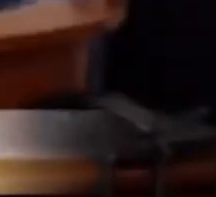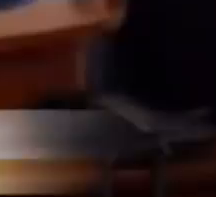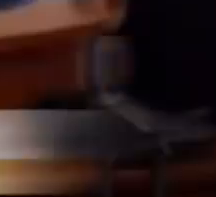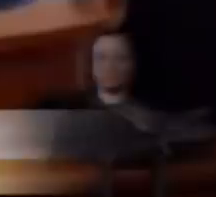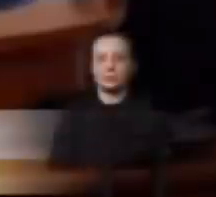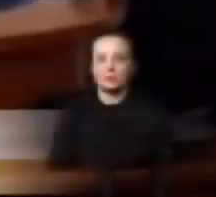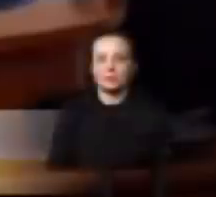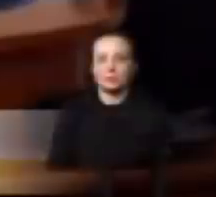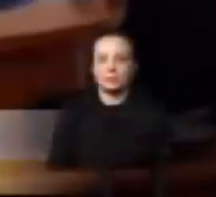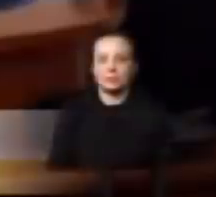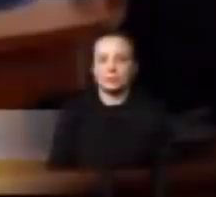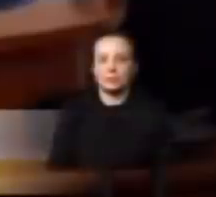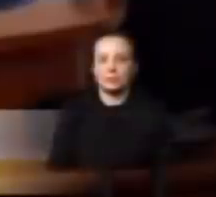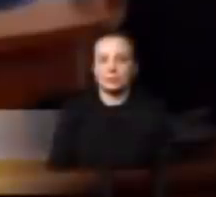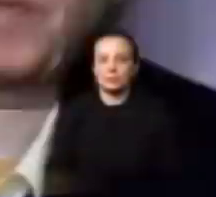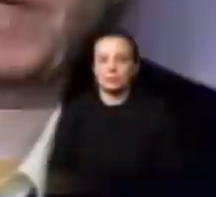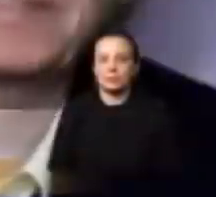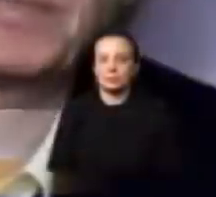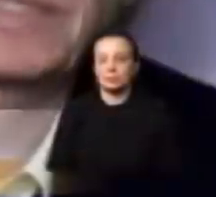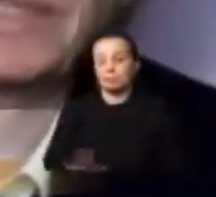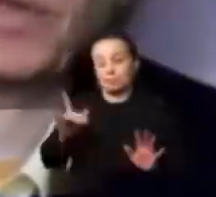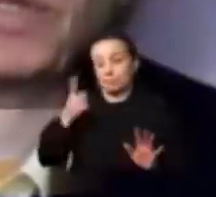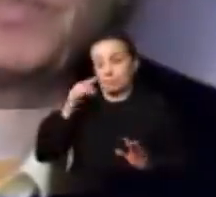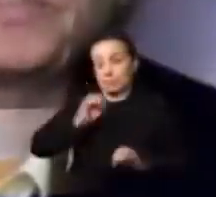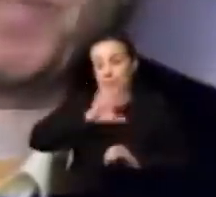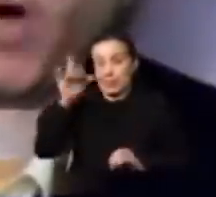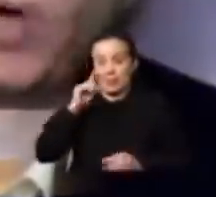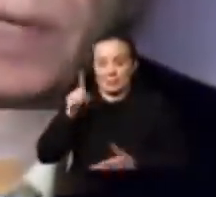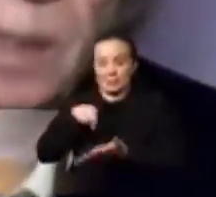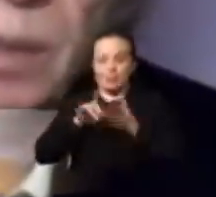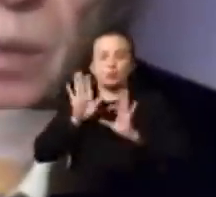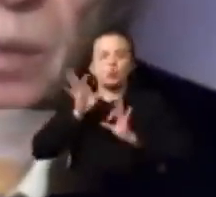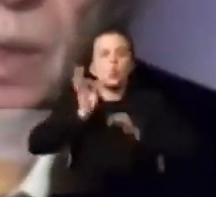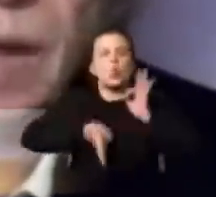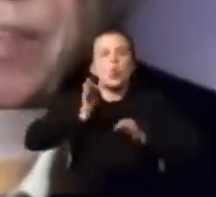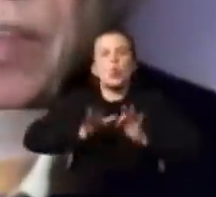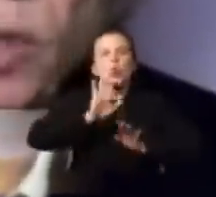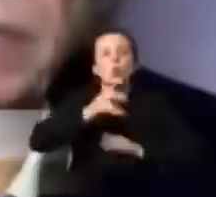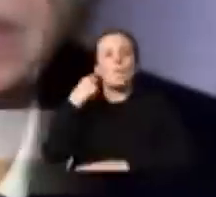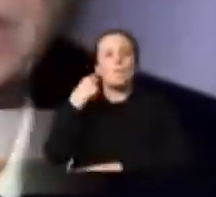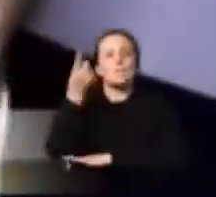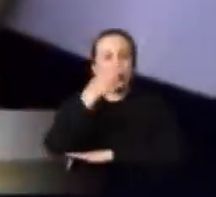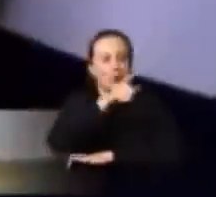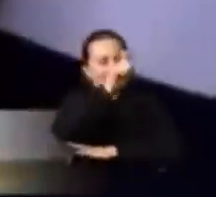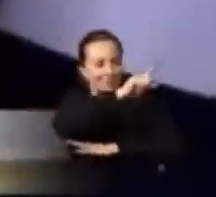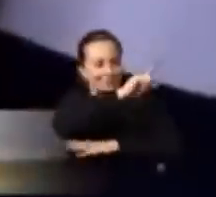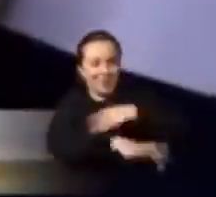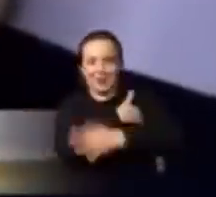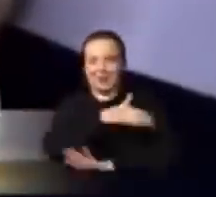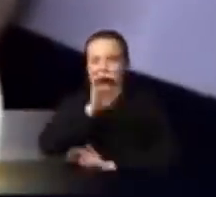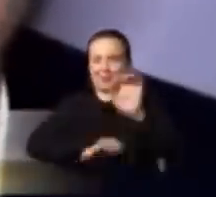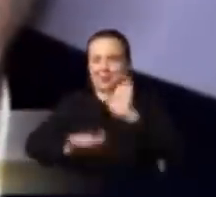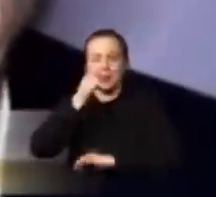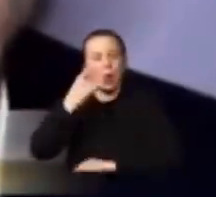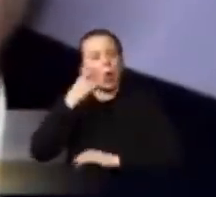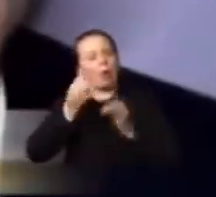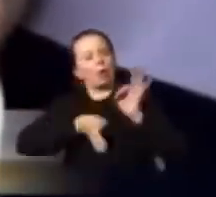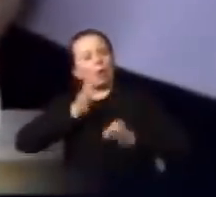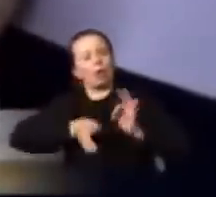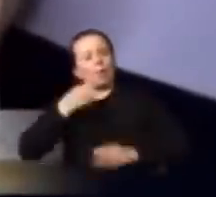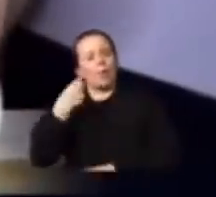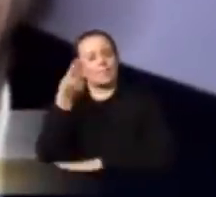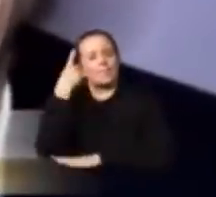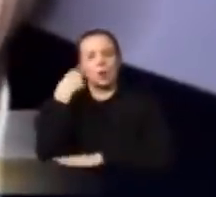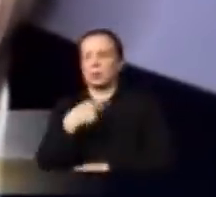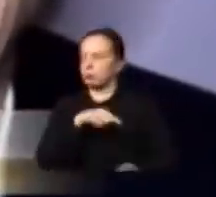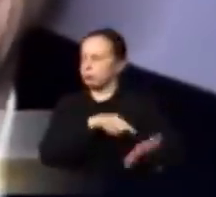Claro, cada individuo tendrá que responder por sus acciones, pero aquí estamos haciéndole un juicio político al señor ministro de Defensa. Y lo que encontramos es un